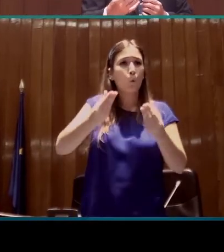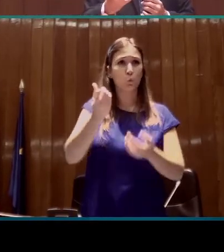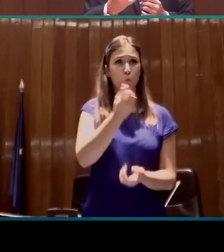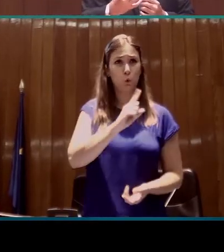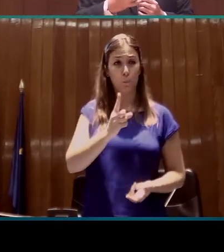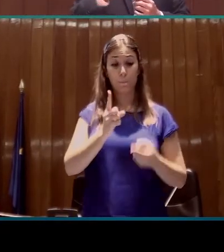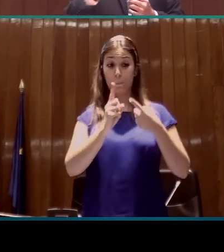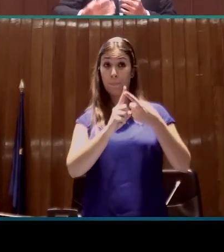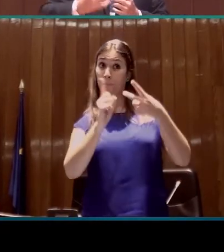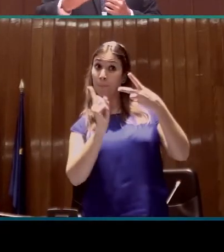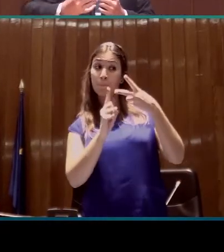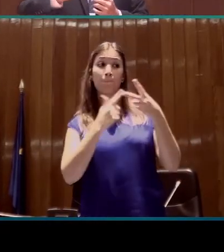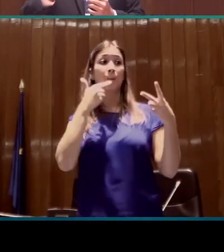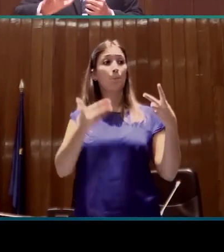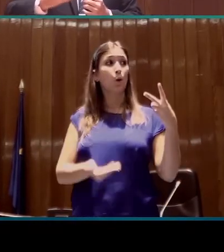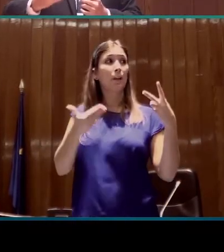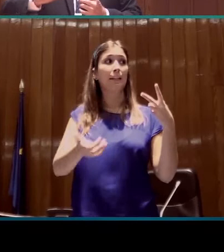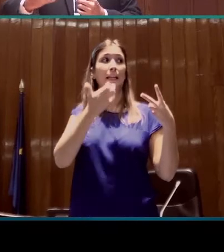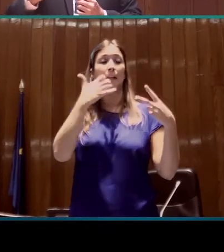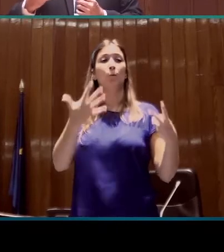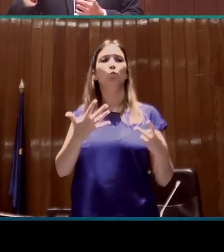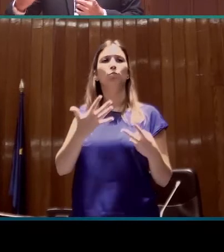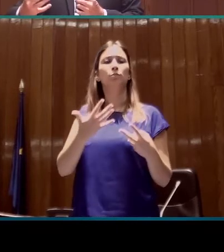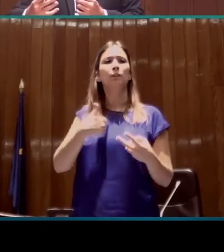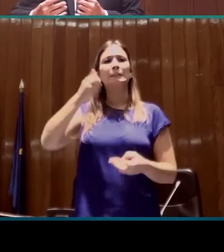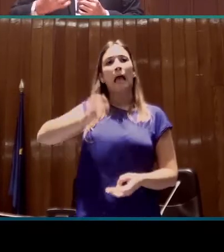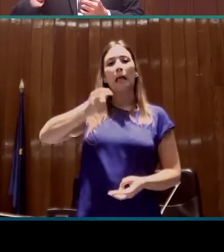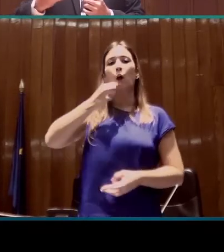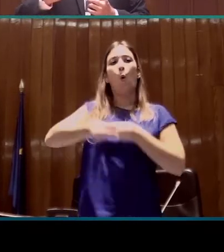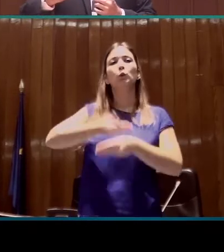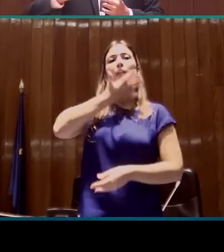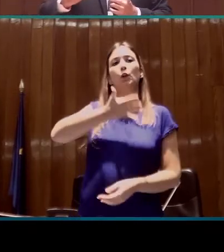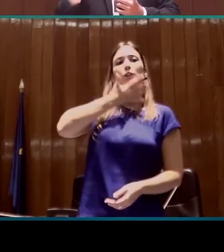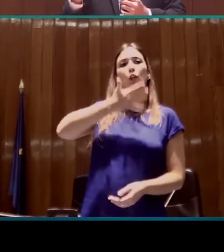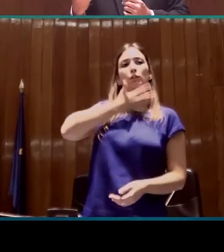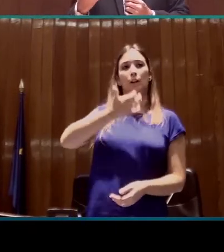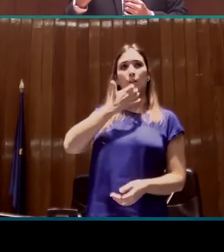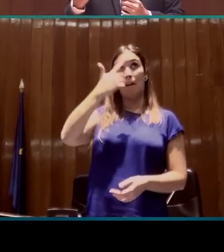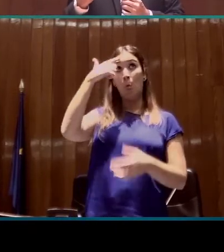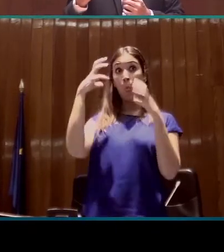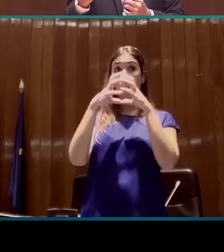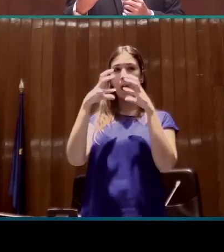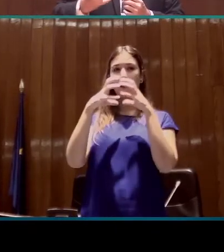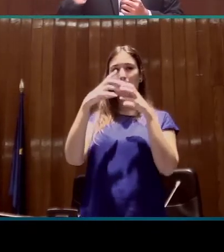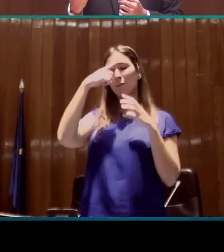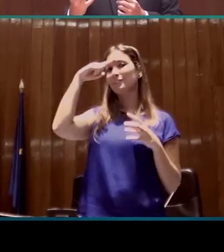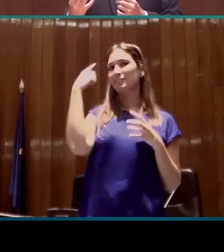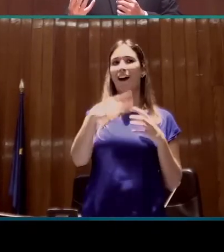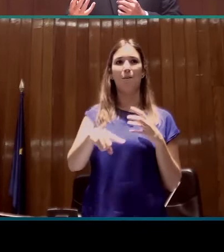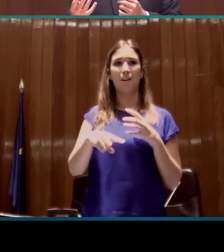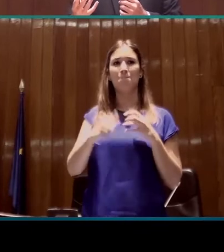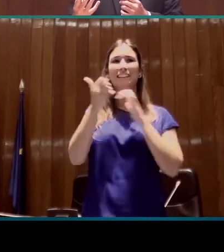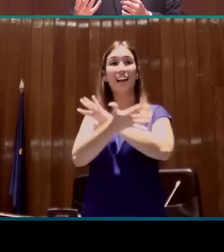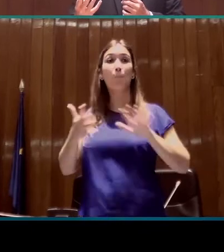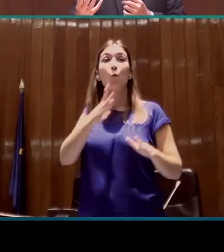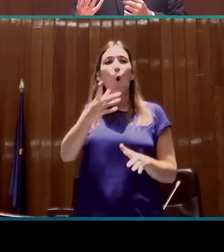variable que es, y por tanto, si estamos utilizando algo de una forma muy frecuente, nuestro cerebro va a poder acceder a ello de una forma